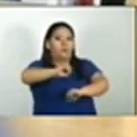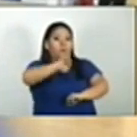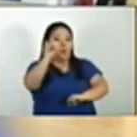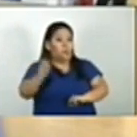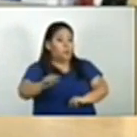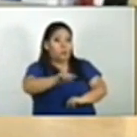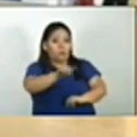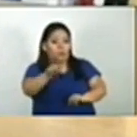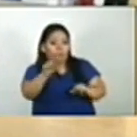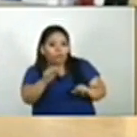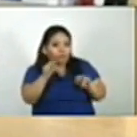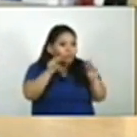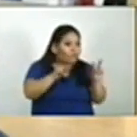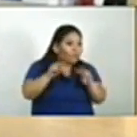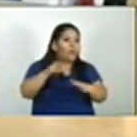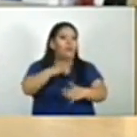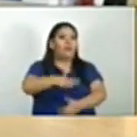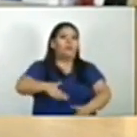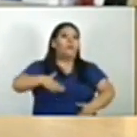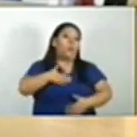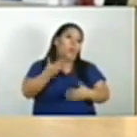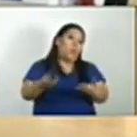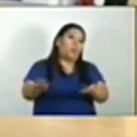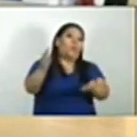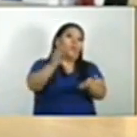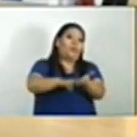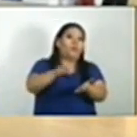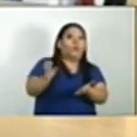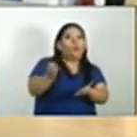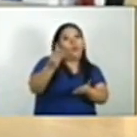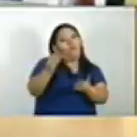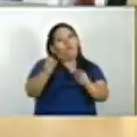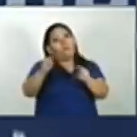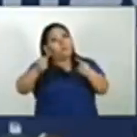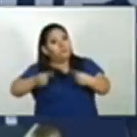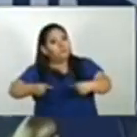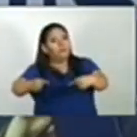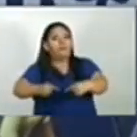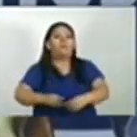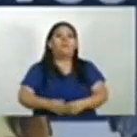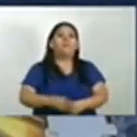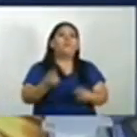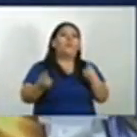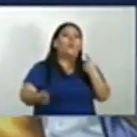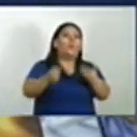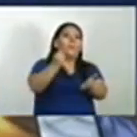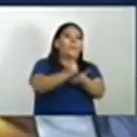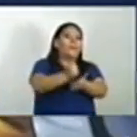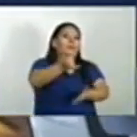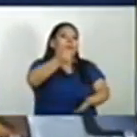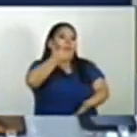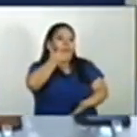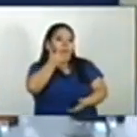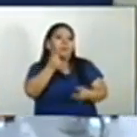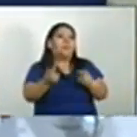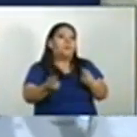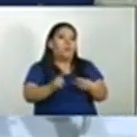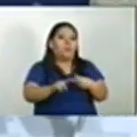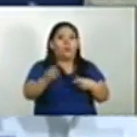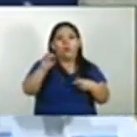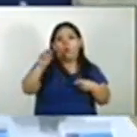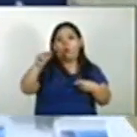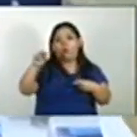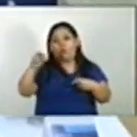cual podrán disfrutar y renovar o contratar un nuevo plan postpago. Entre las marcas que se encuentran en descuento están